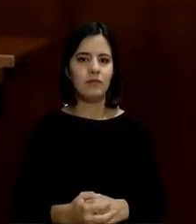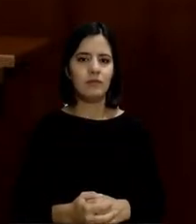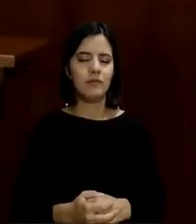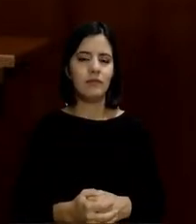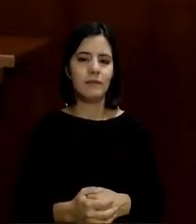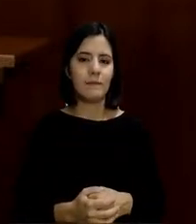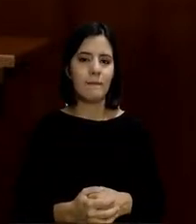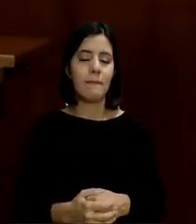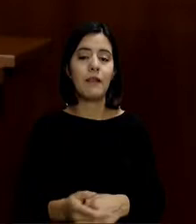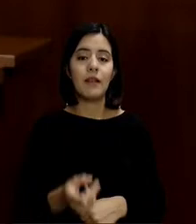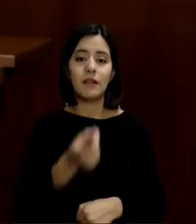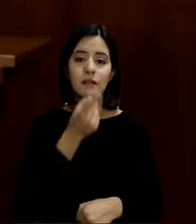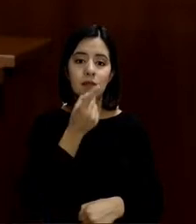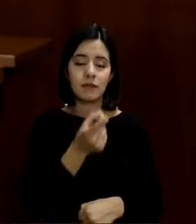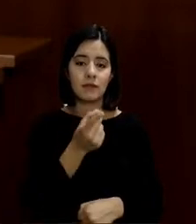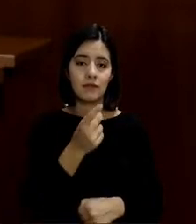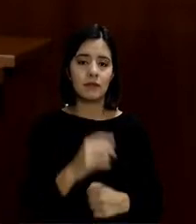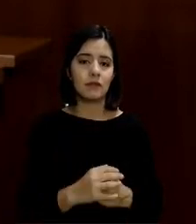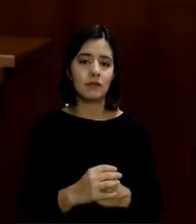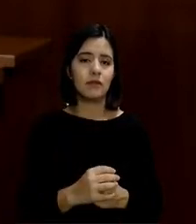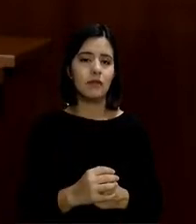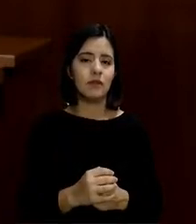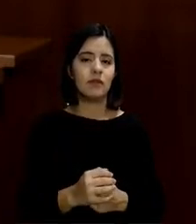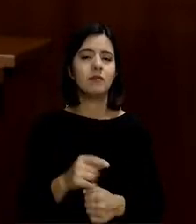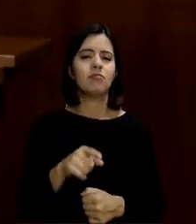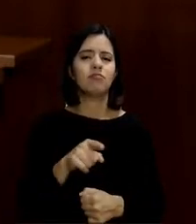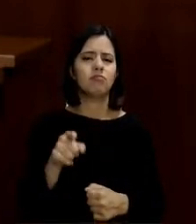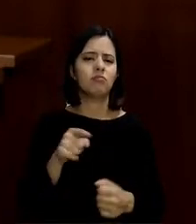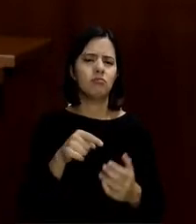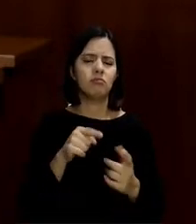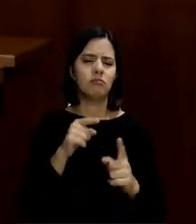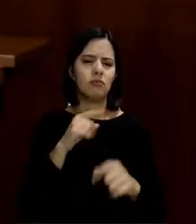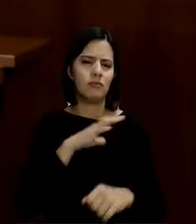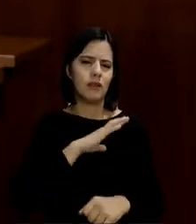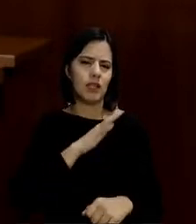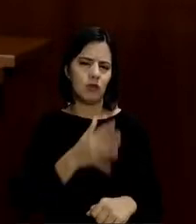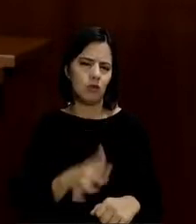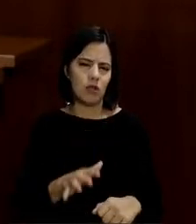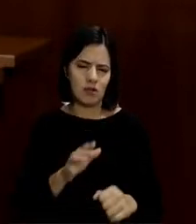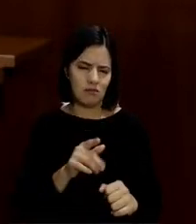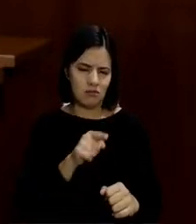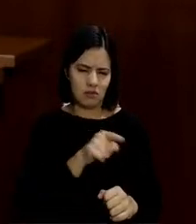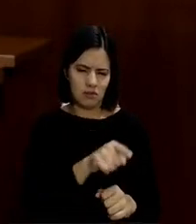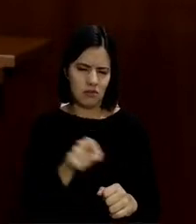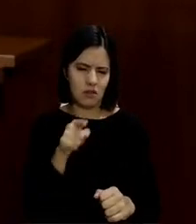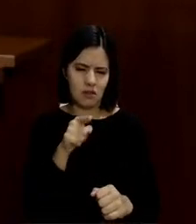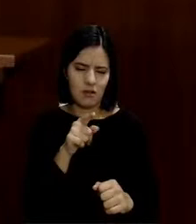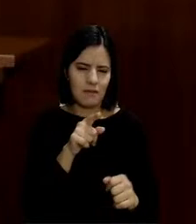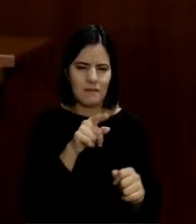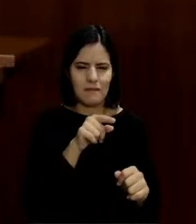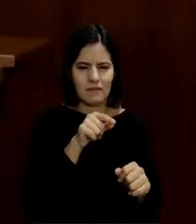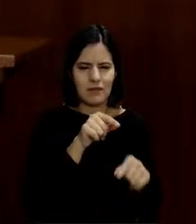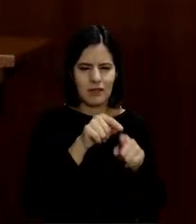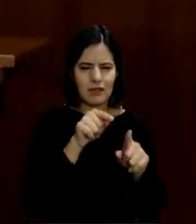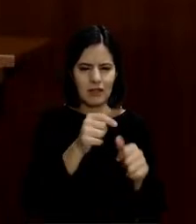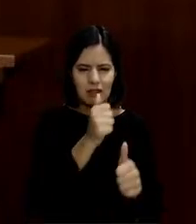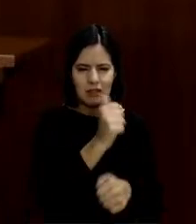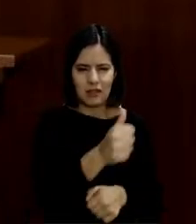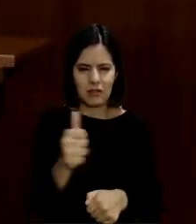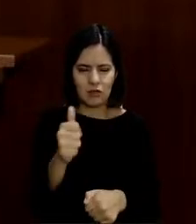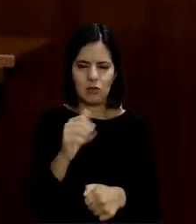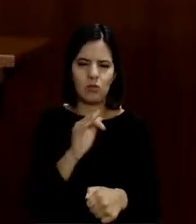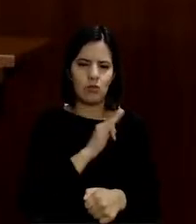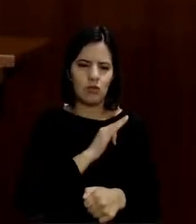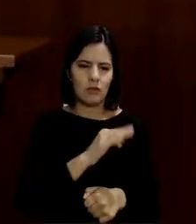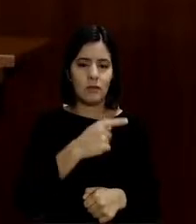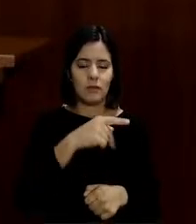que enuncian el contorno general y particular de regular las bases para la integración y organización